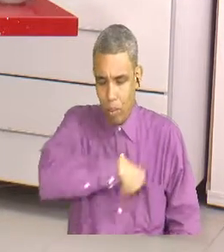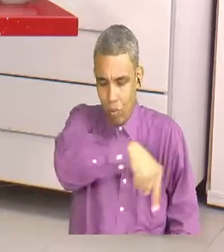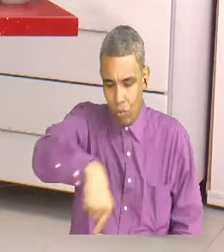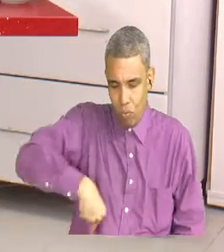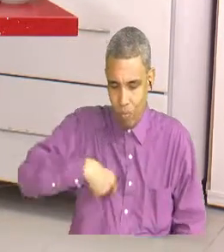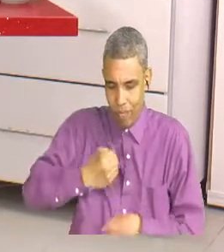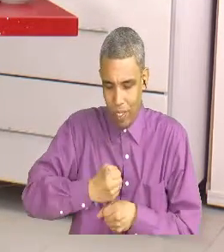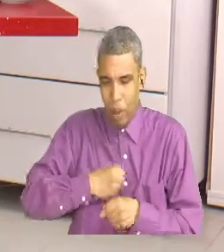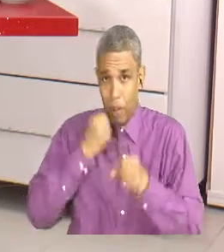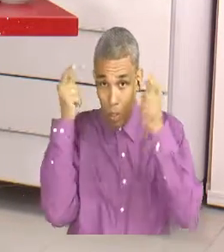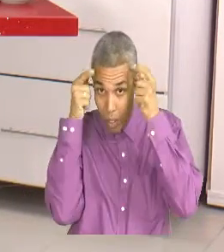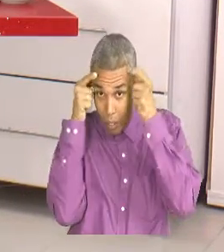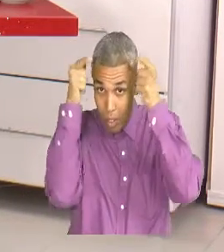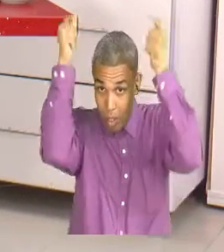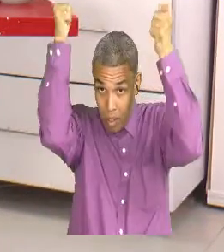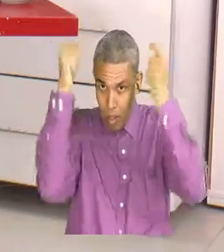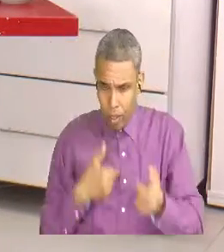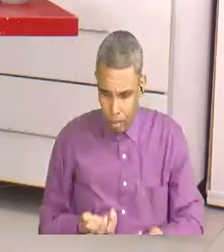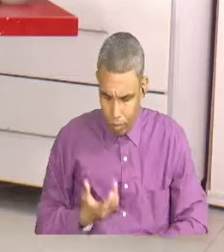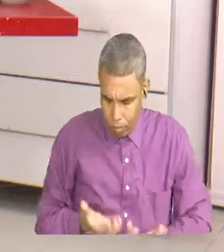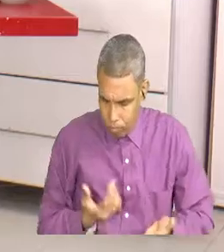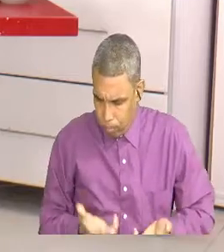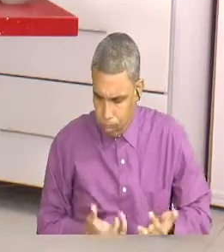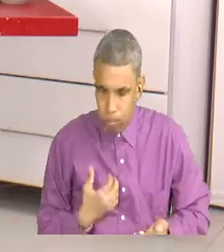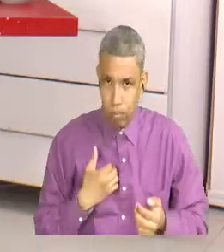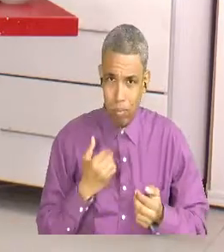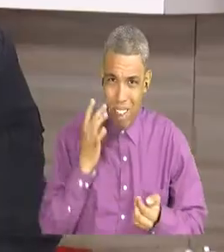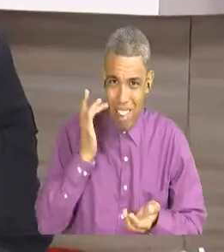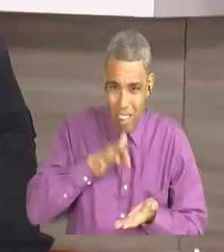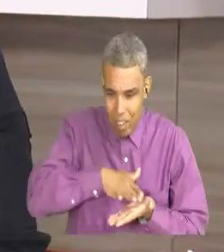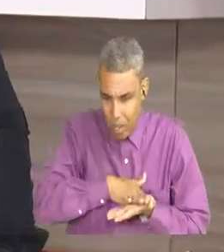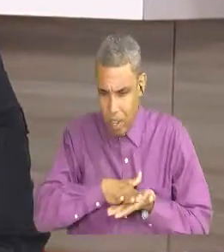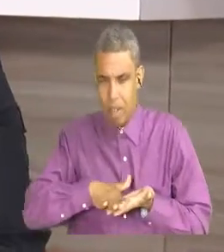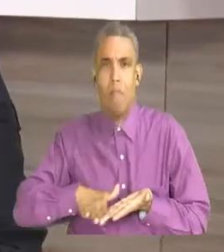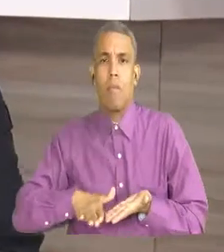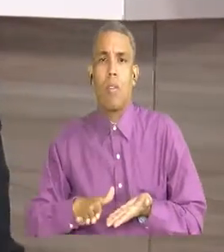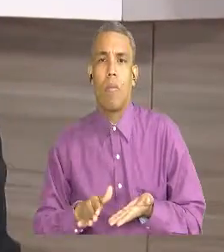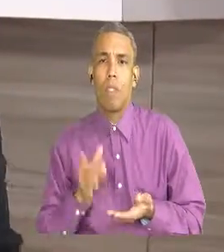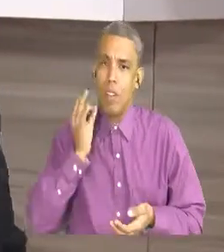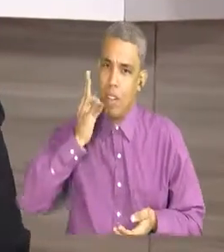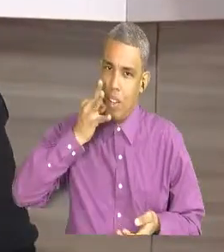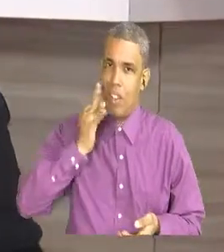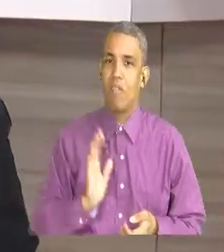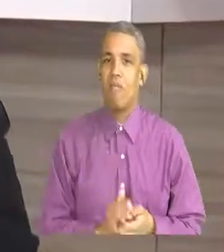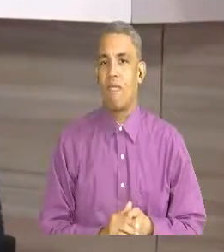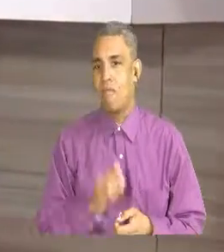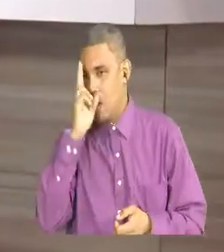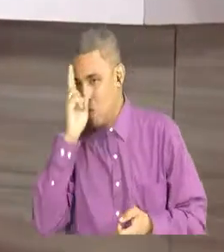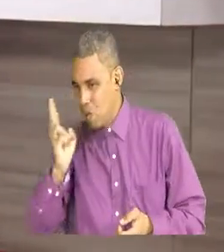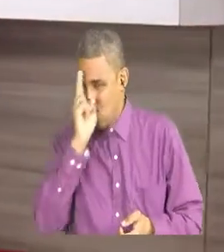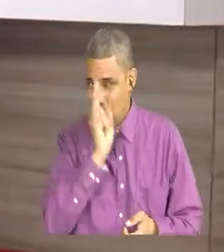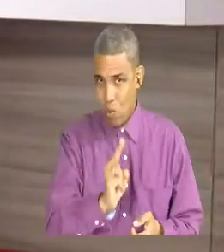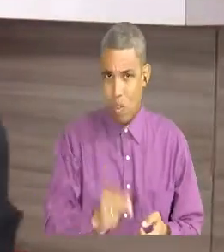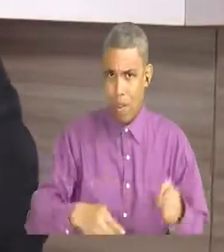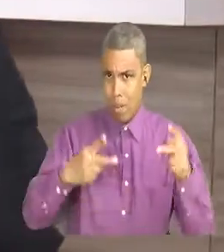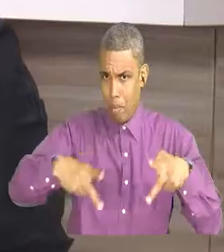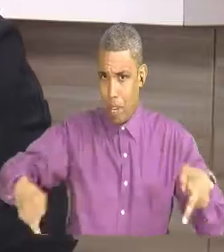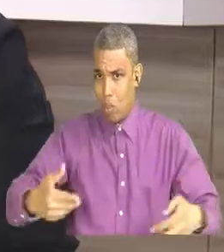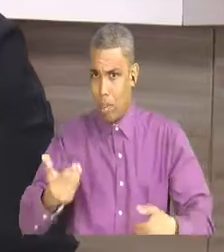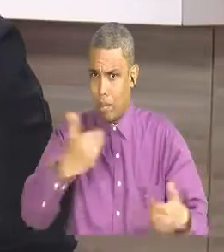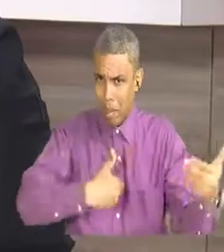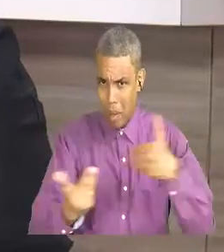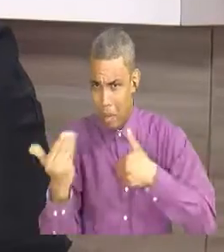ese compromiso de cocinar sanamente y obviamente rico para las personas que nos van a visitar, que nos